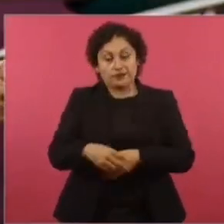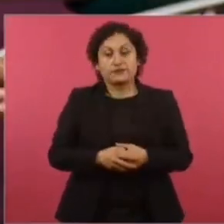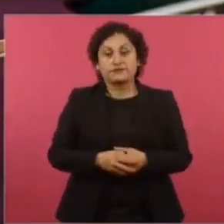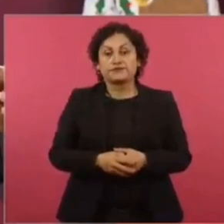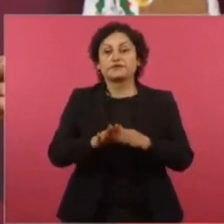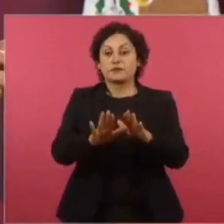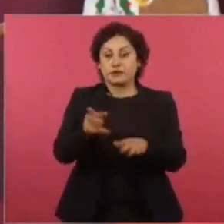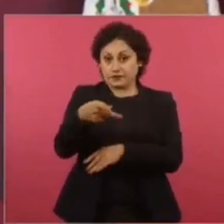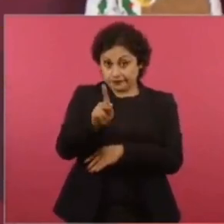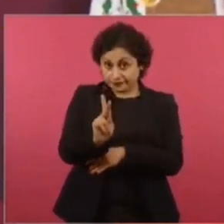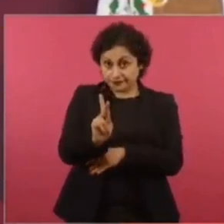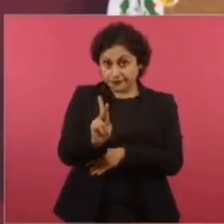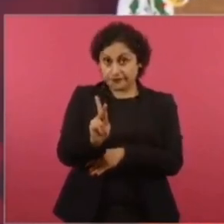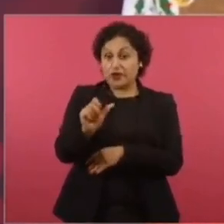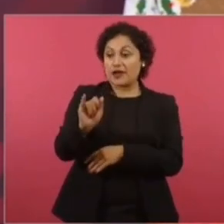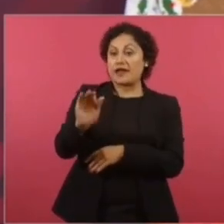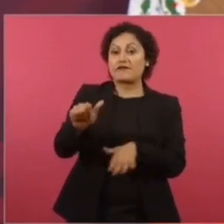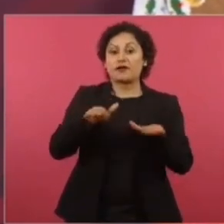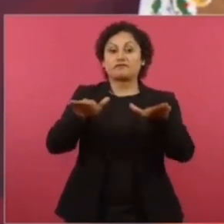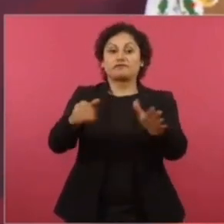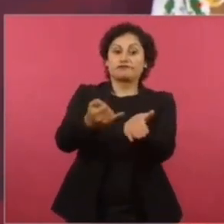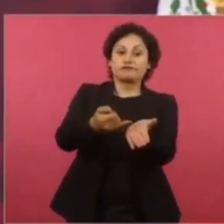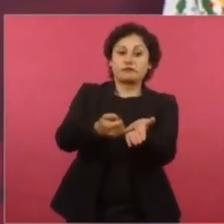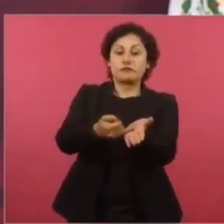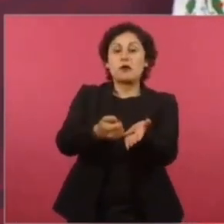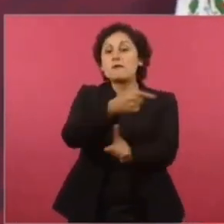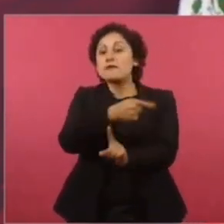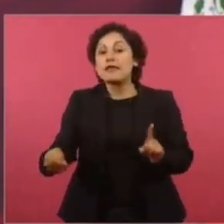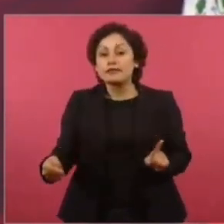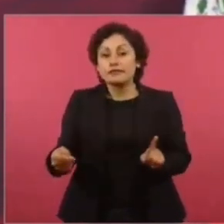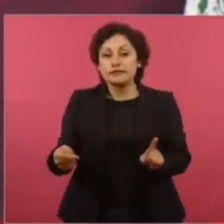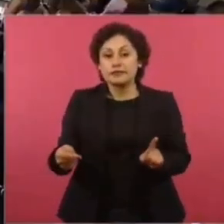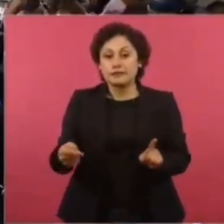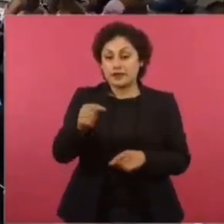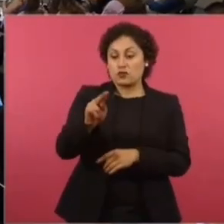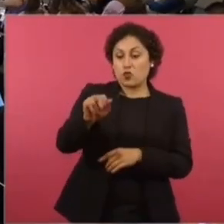Pero en el aeropuerto Felipe Ángeles se cobra la mitad del TUA.